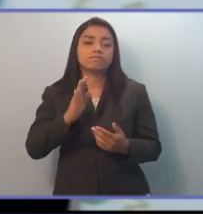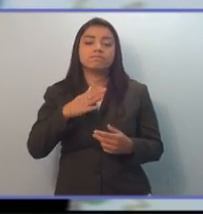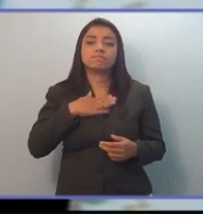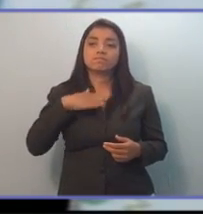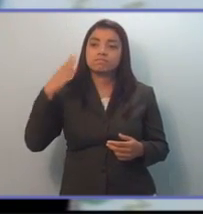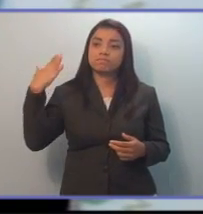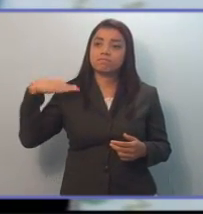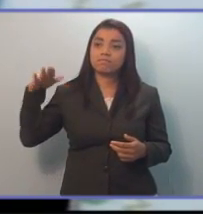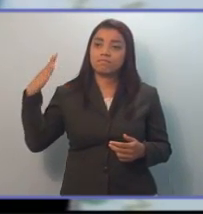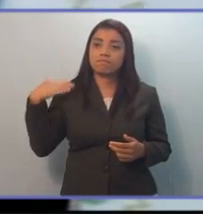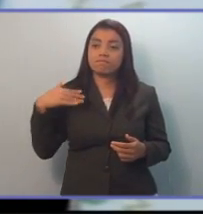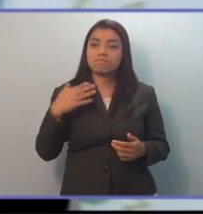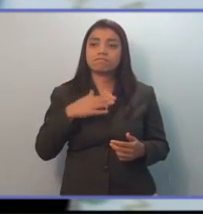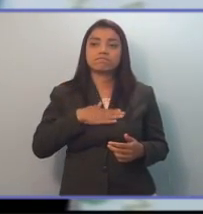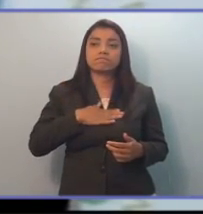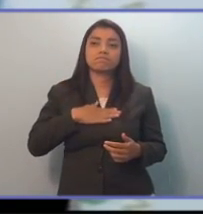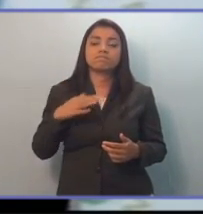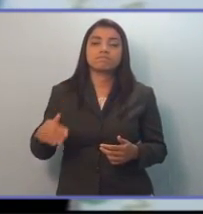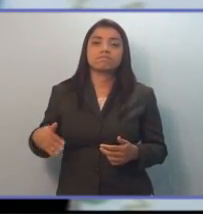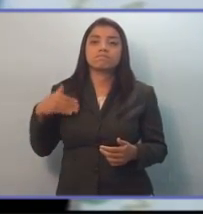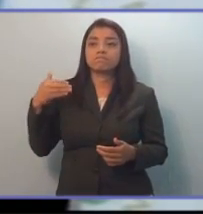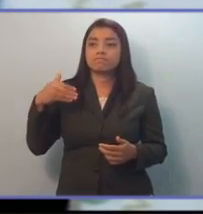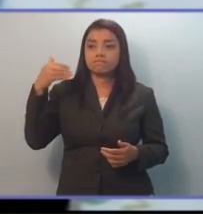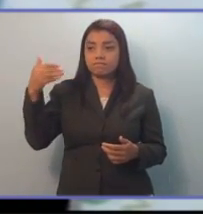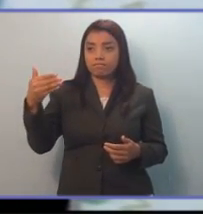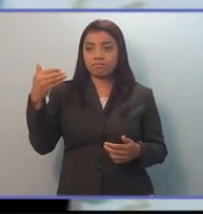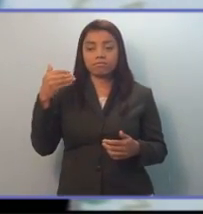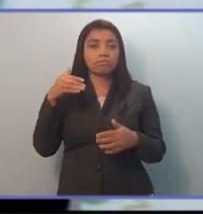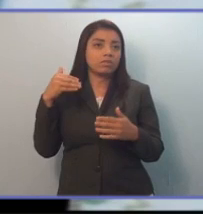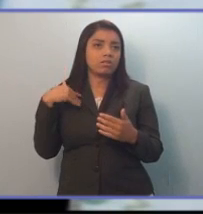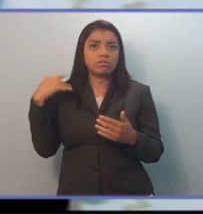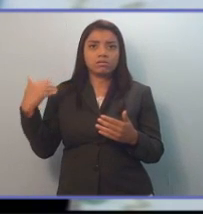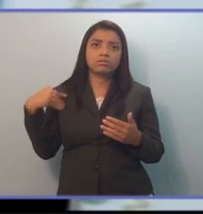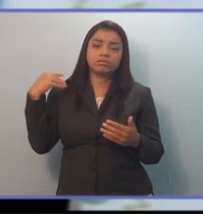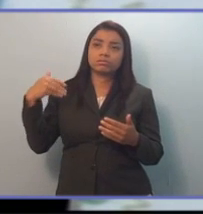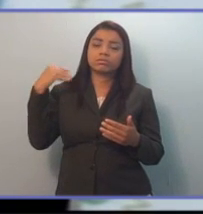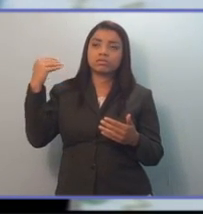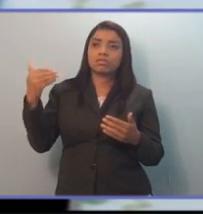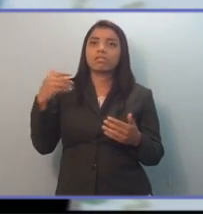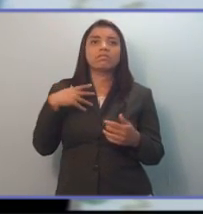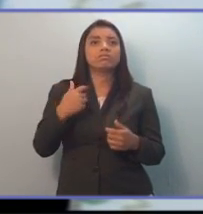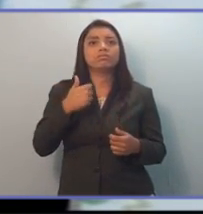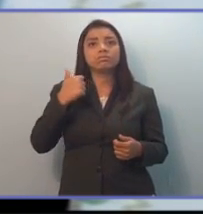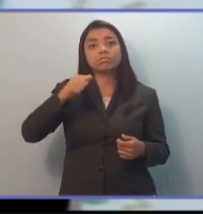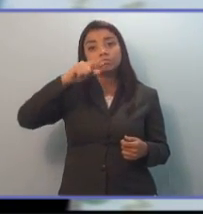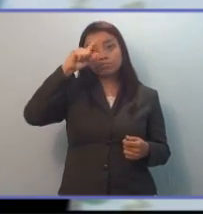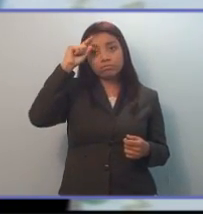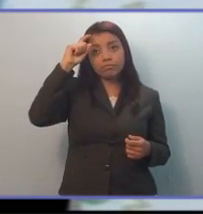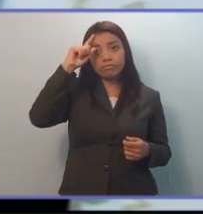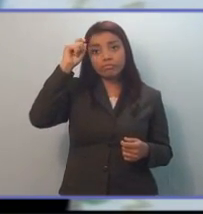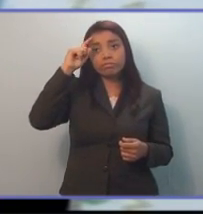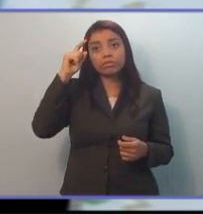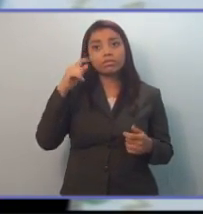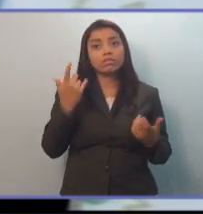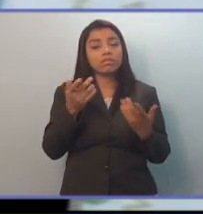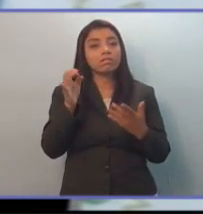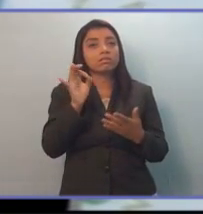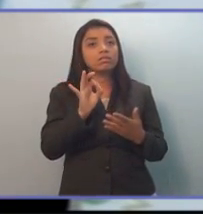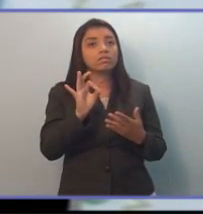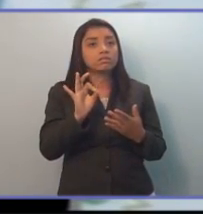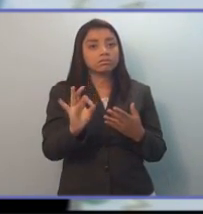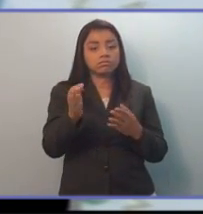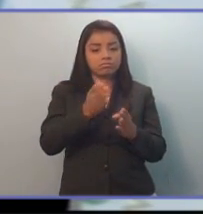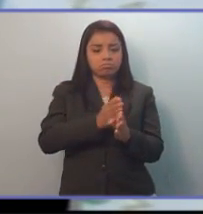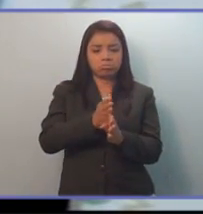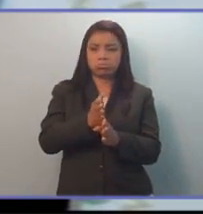experiencia, tengo más años de estar ejerciendo la judicatura, he hecho un buen trabajo, tengo una mejor formación